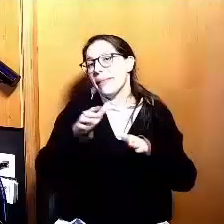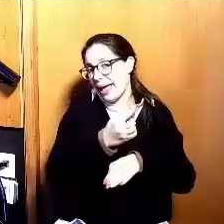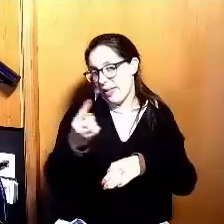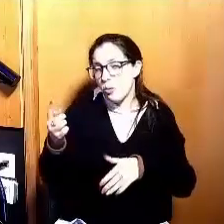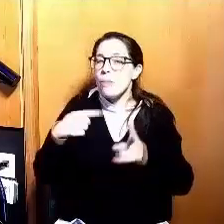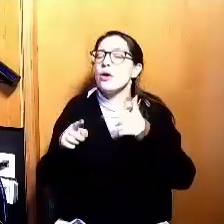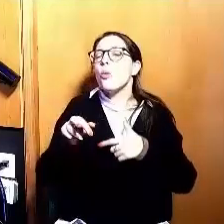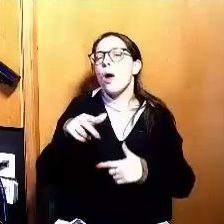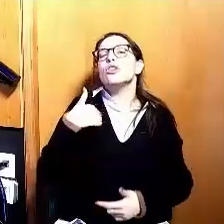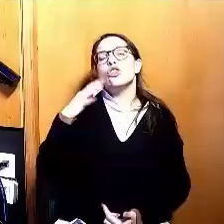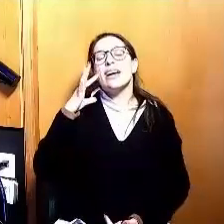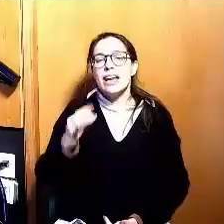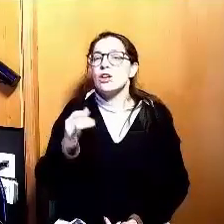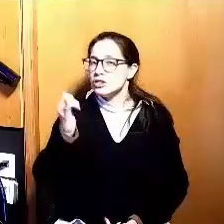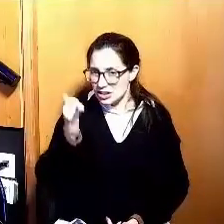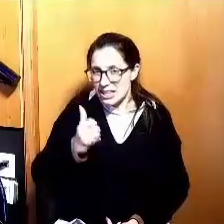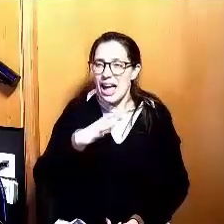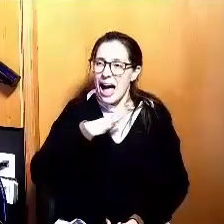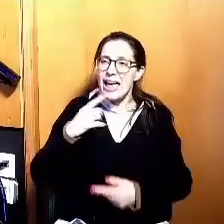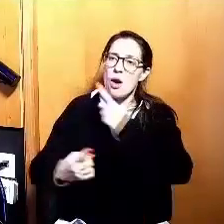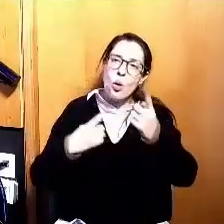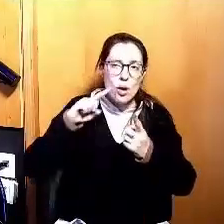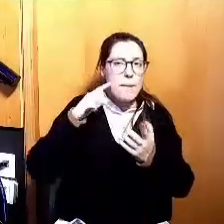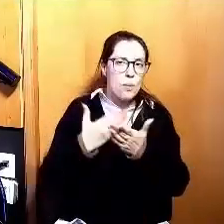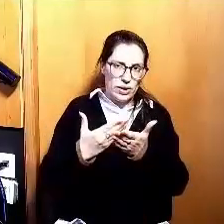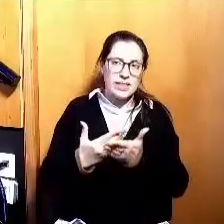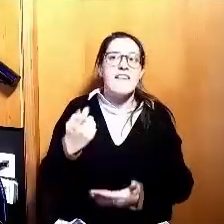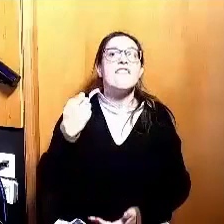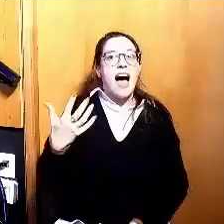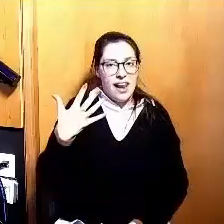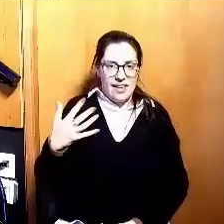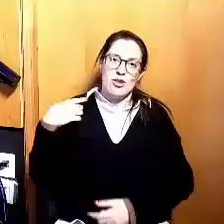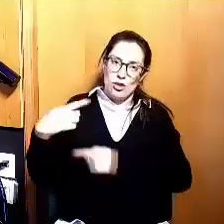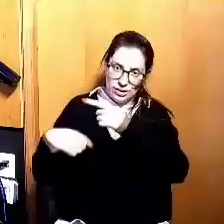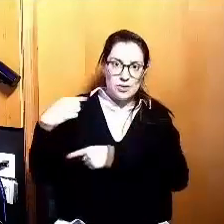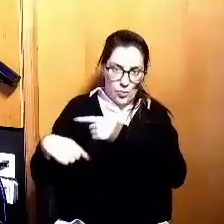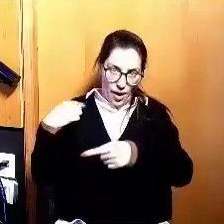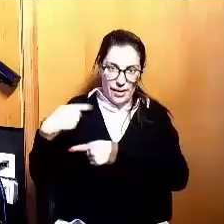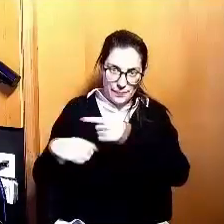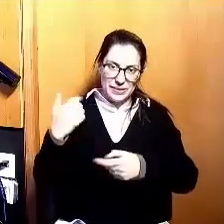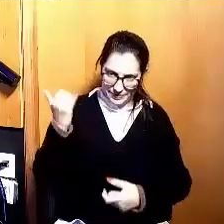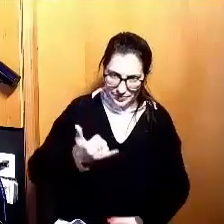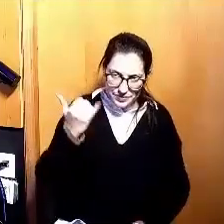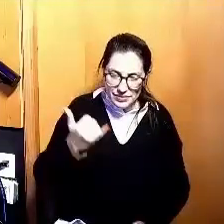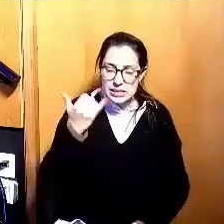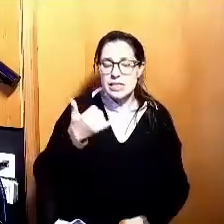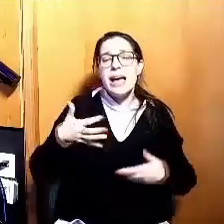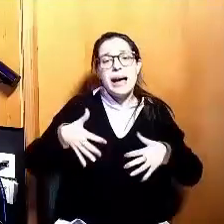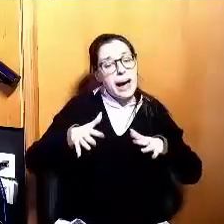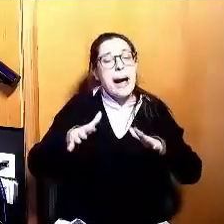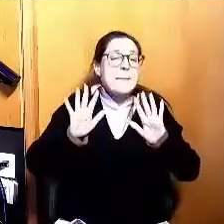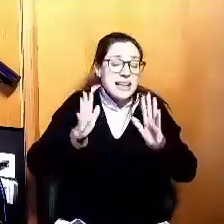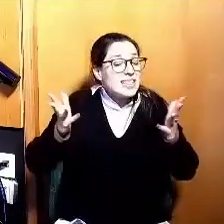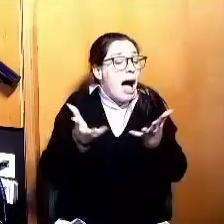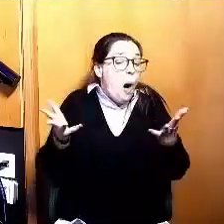yo sí creo que hay algunas agendas que vale la pena continuar, aun cuando por ahora